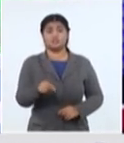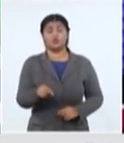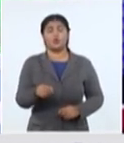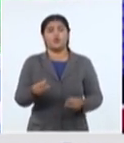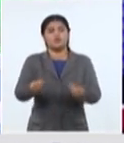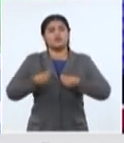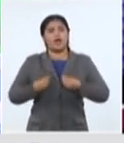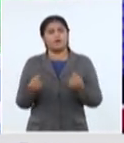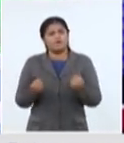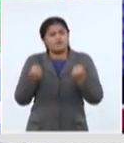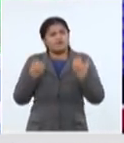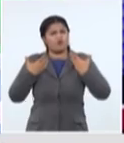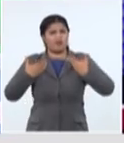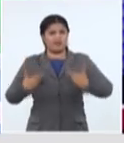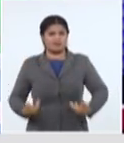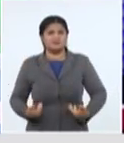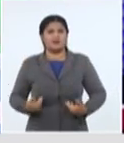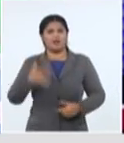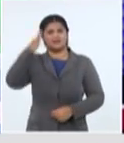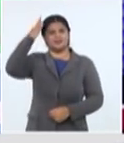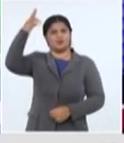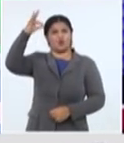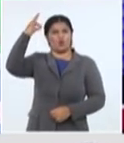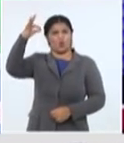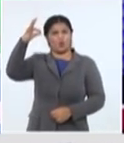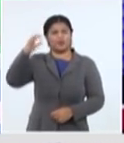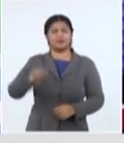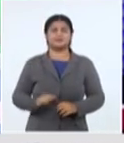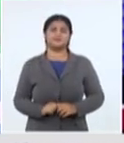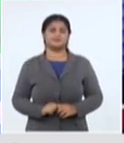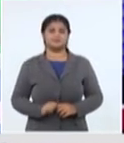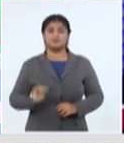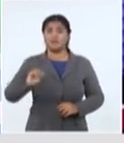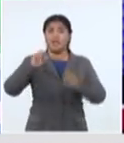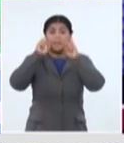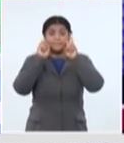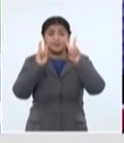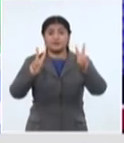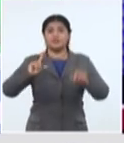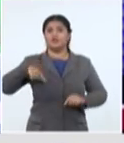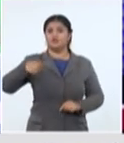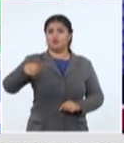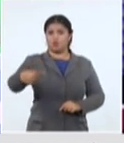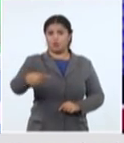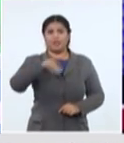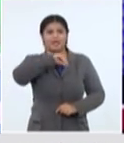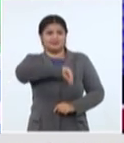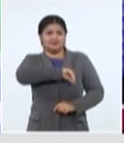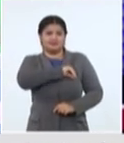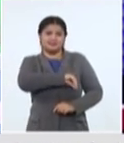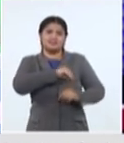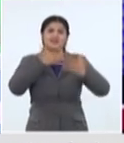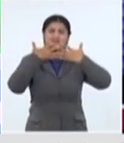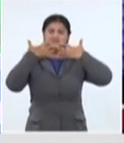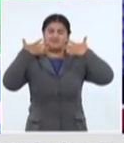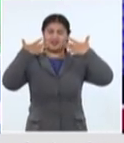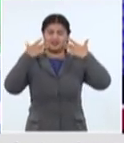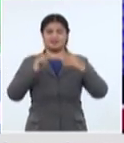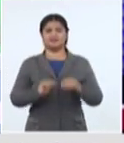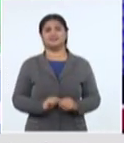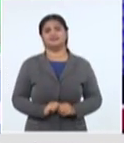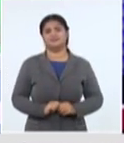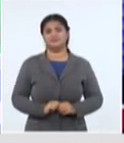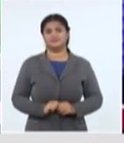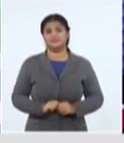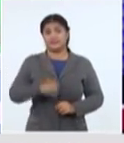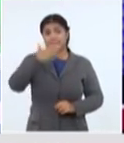su vida, y entonces el vivir al diario es como esto ha tributado a su propio bienestar, con independencia, como habíamos dicho, de ese impacto